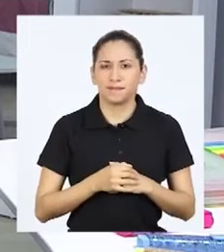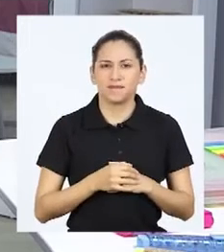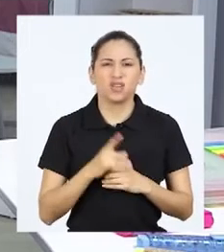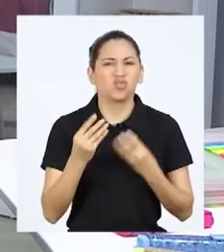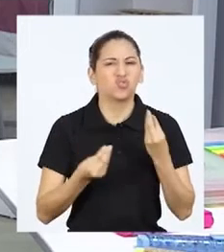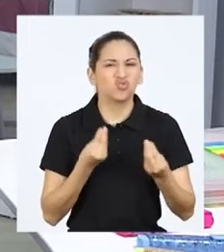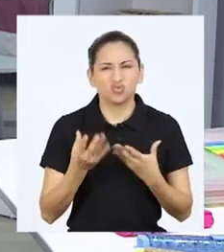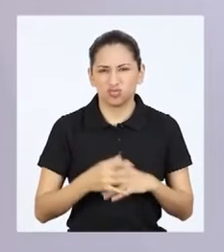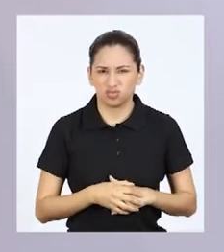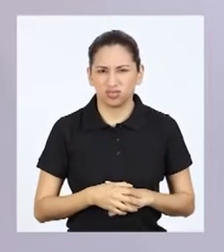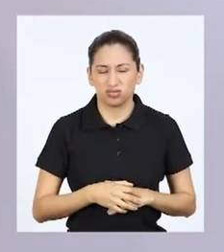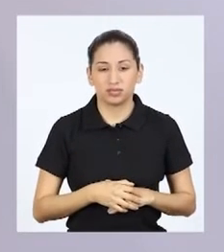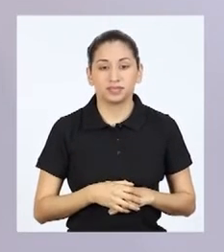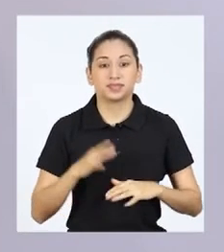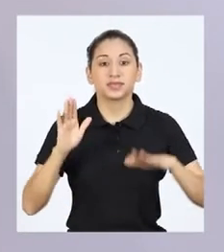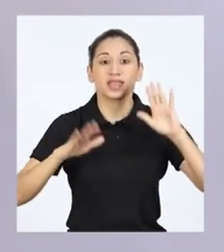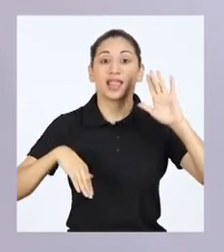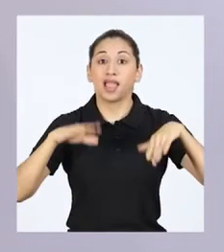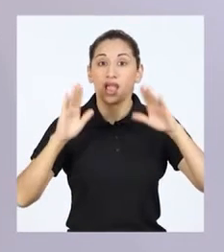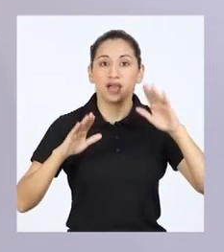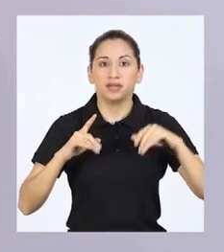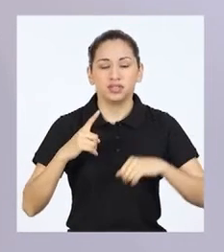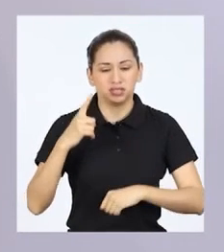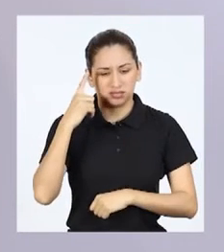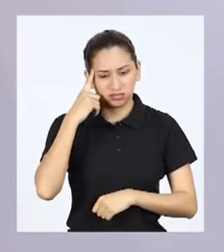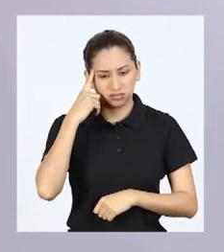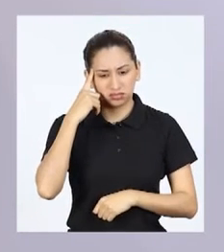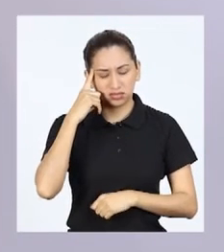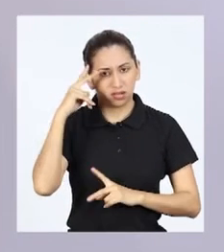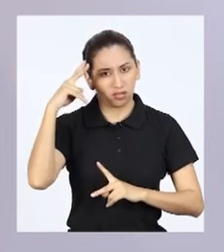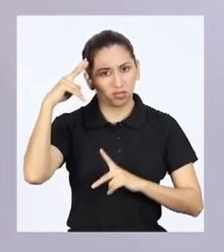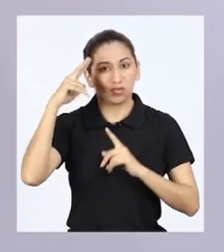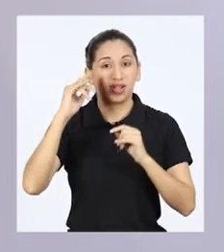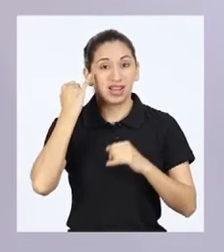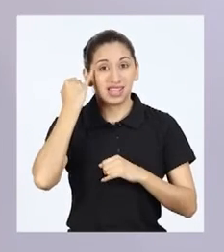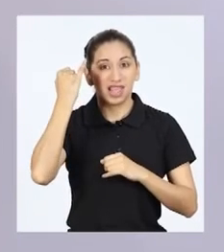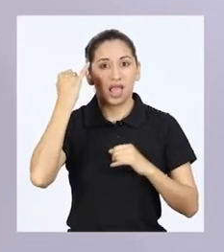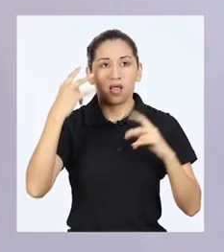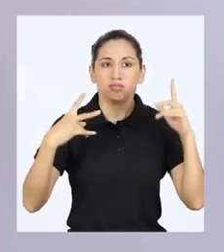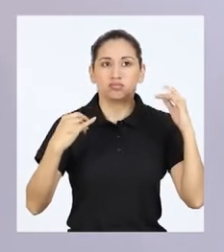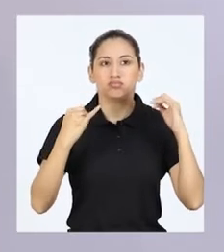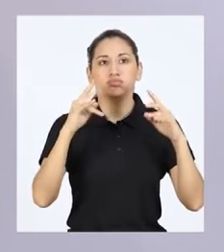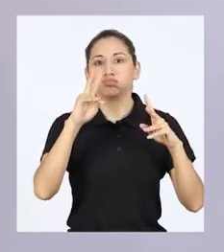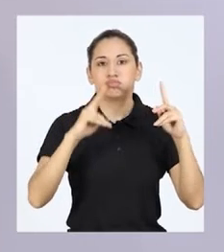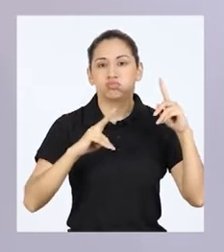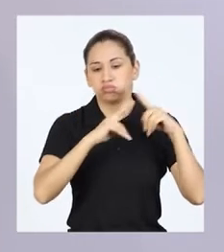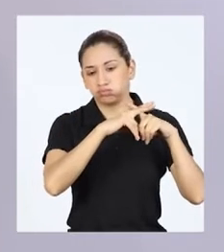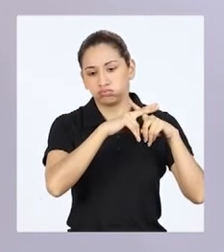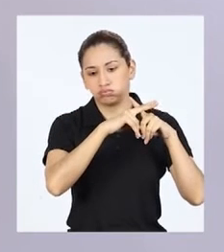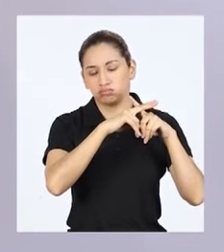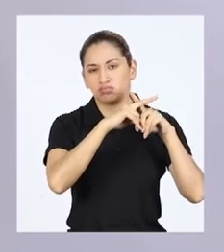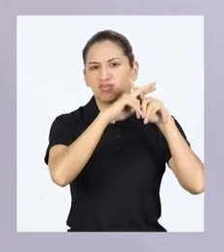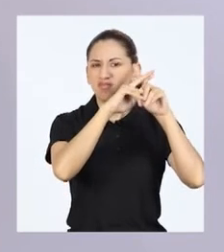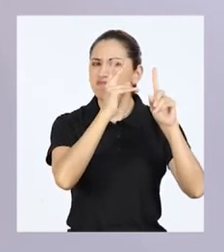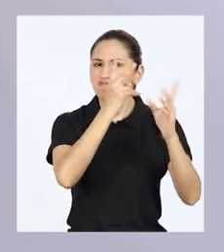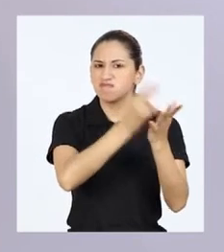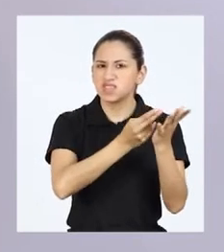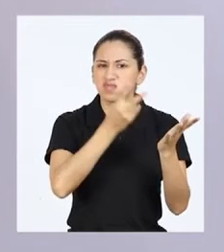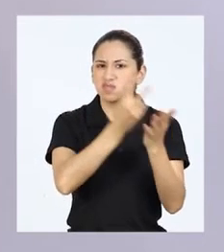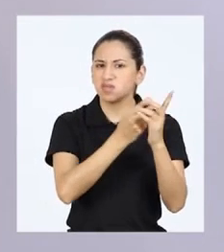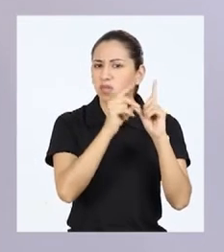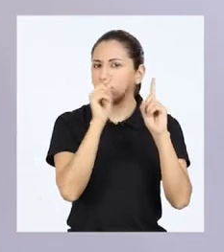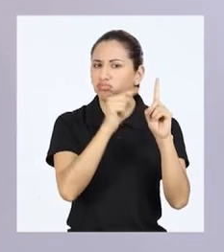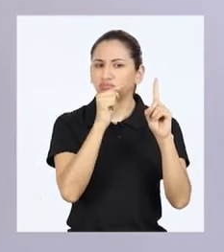¿Cómo es eso? A veces nos quedamos enganchadas con una idea y nos estancamos. En ese